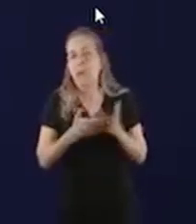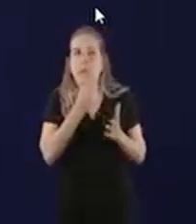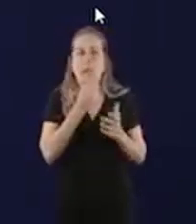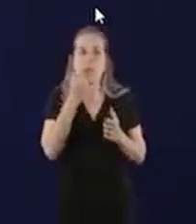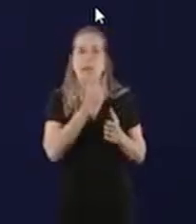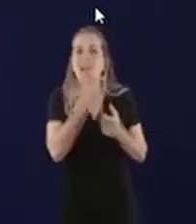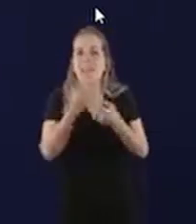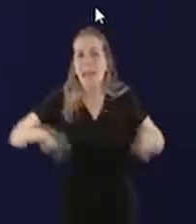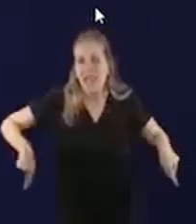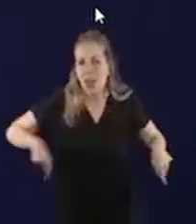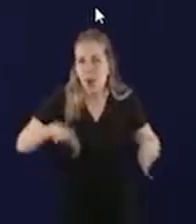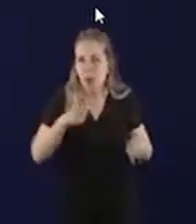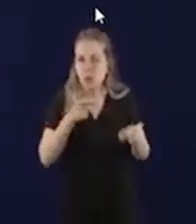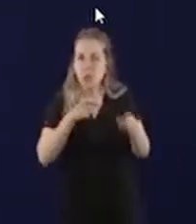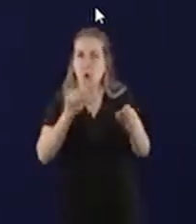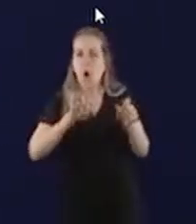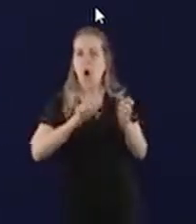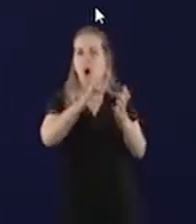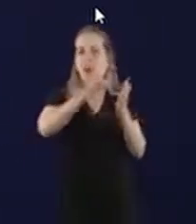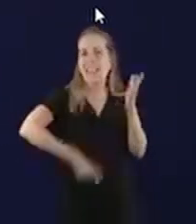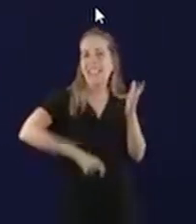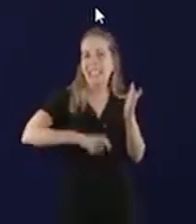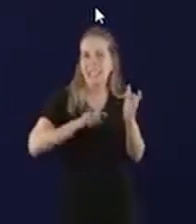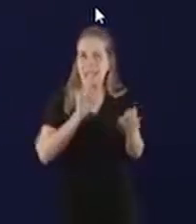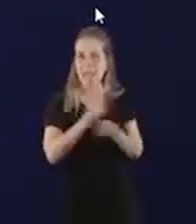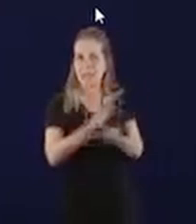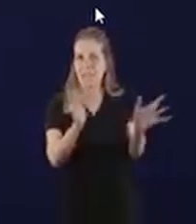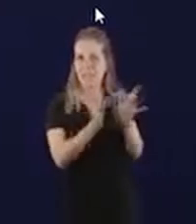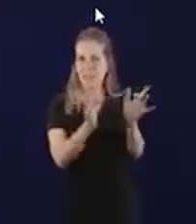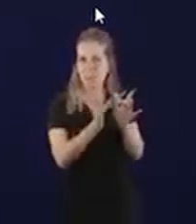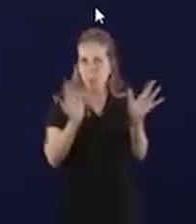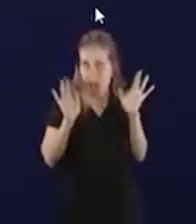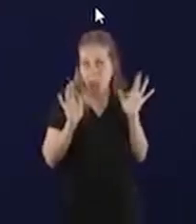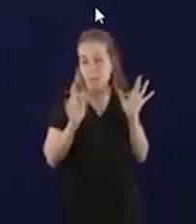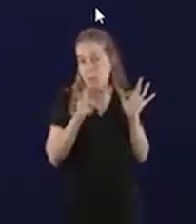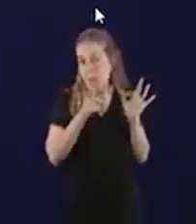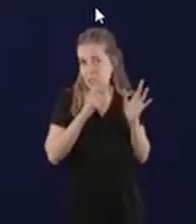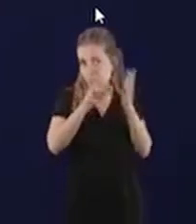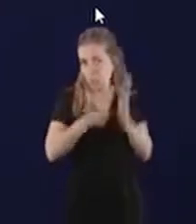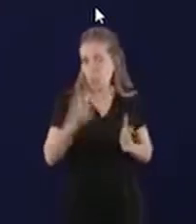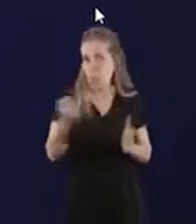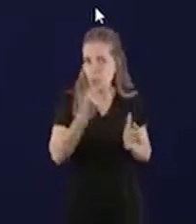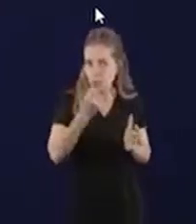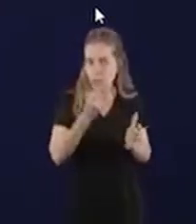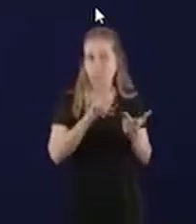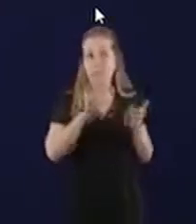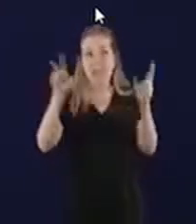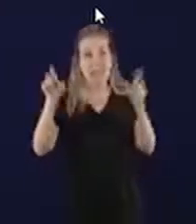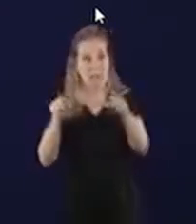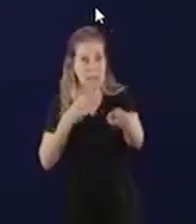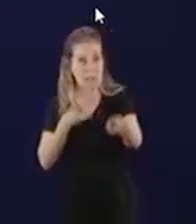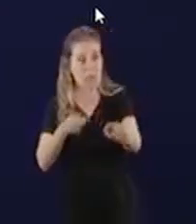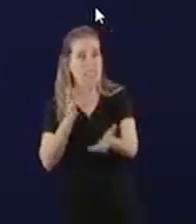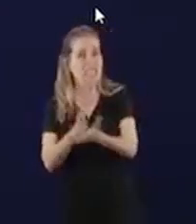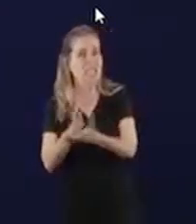genéricos o la receta electrónica o tantos otros que seguramente me esté olvidando en este momento en materia de derechos laborales